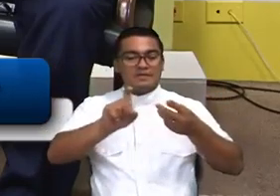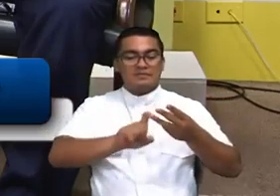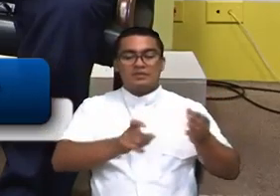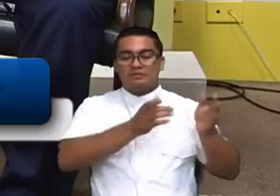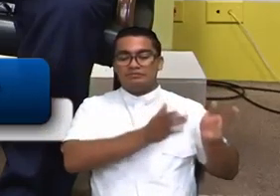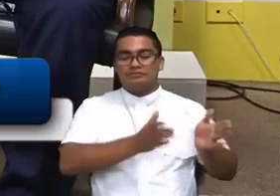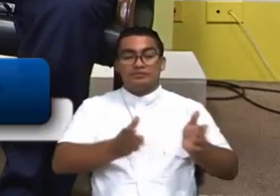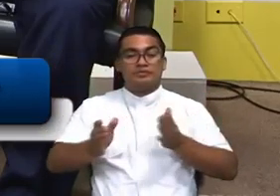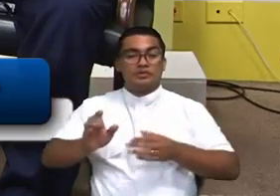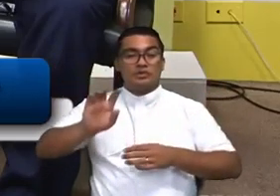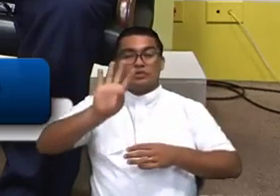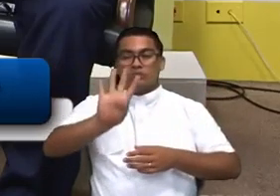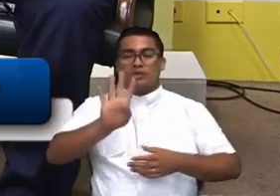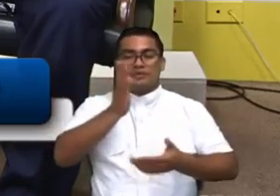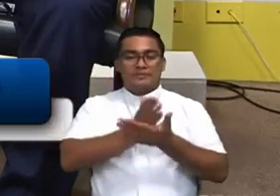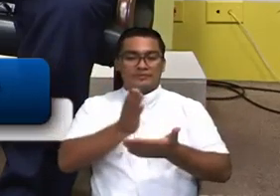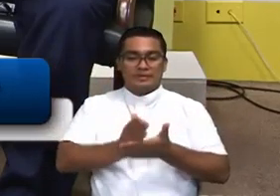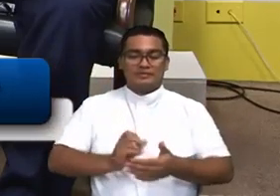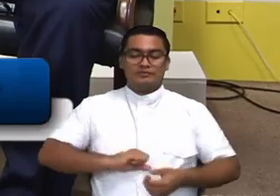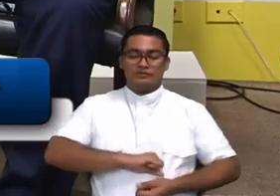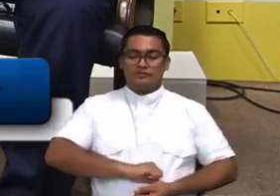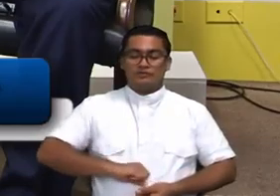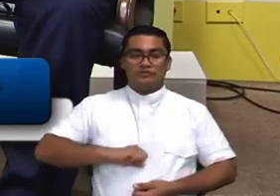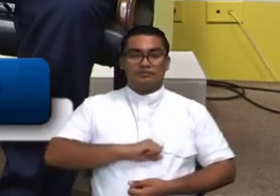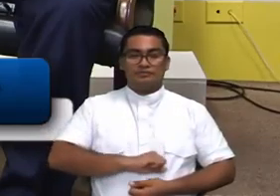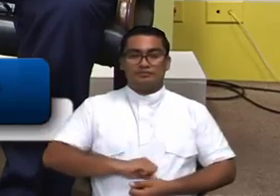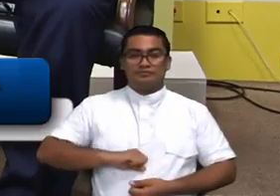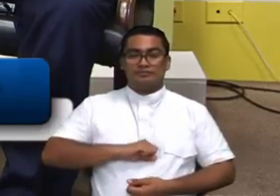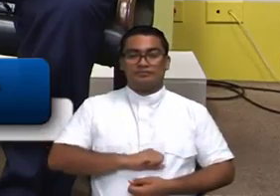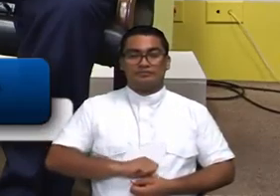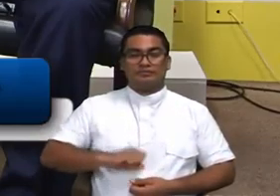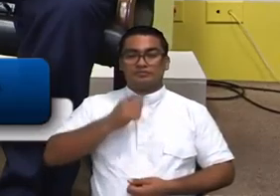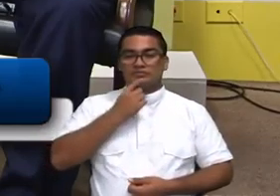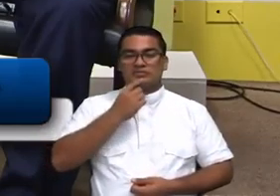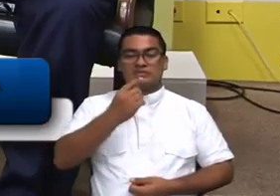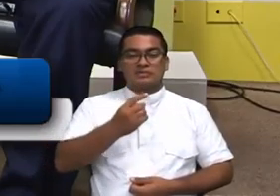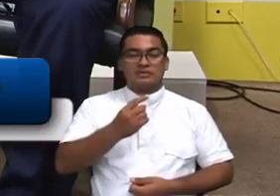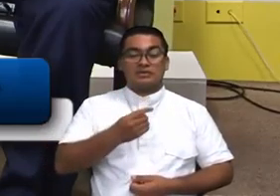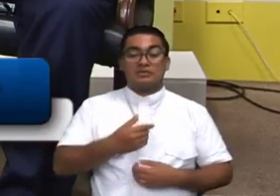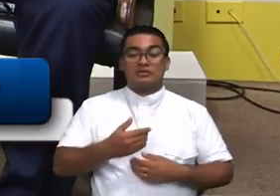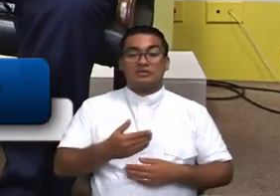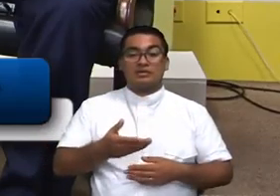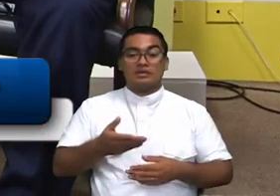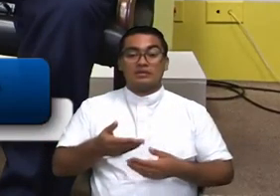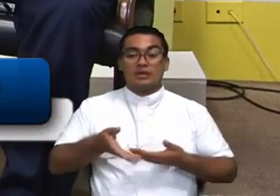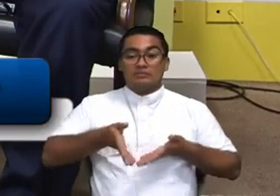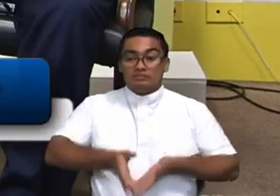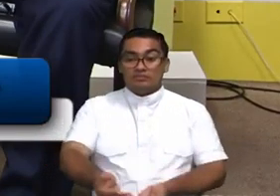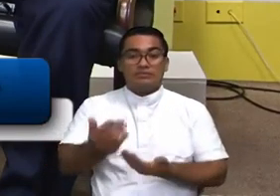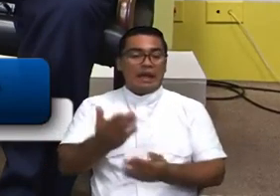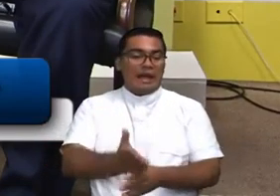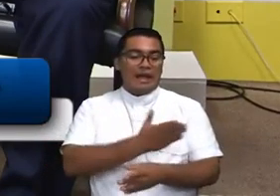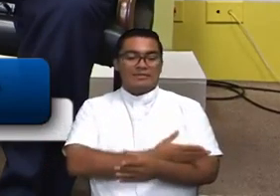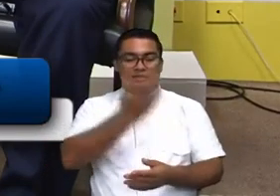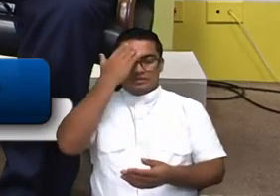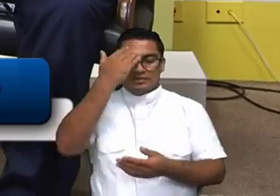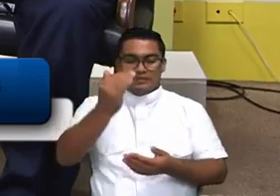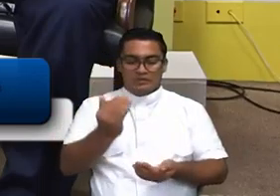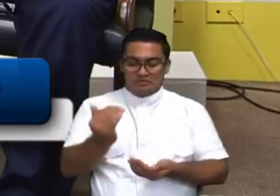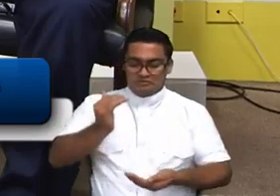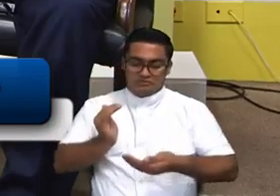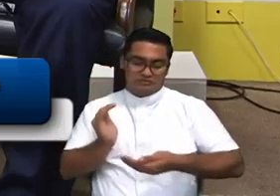semanas. Y el tercer ultrasonido de 26 a las 32 semanas. Y un ultrasonido previo al parto para ver la posición del feto, la cantidad de